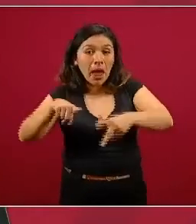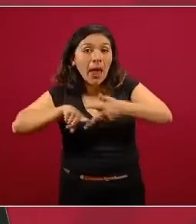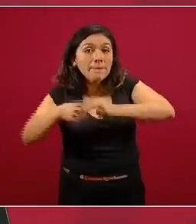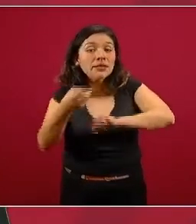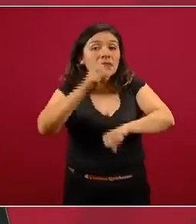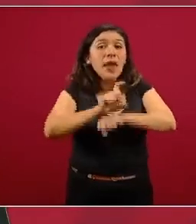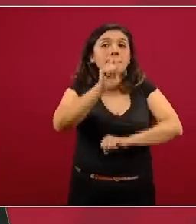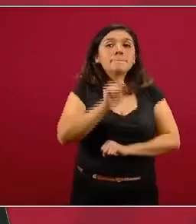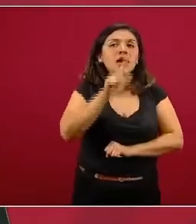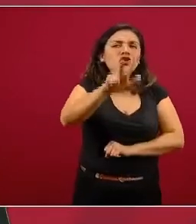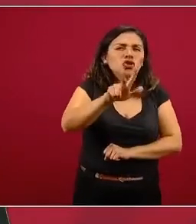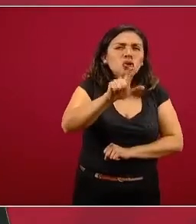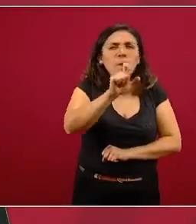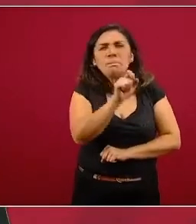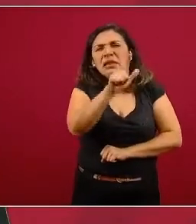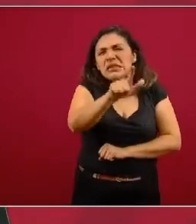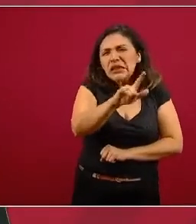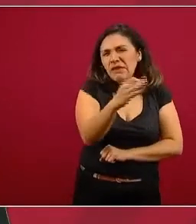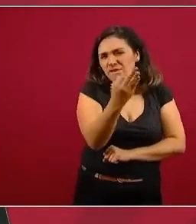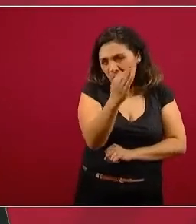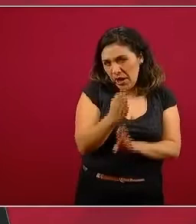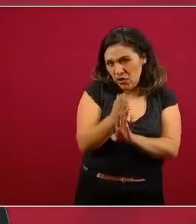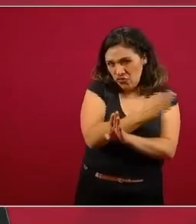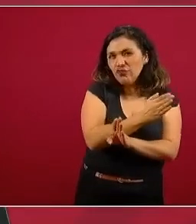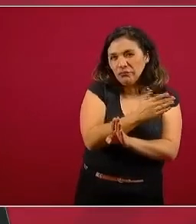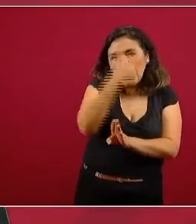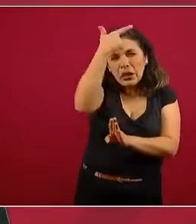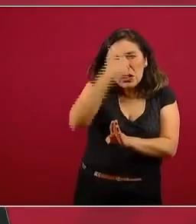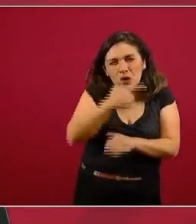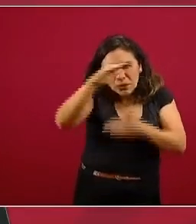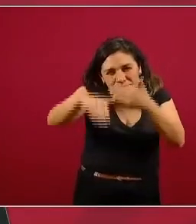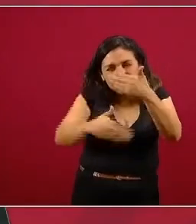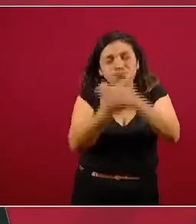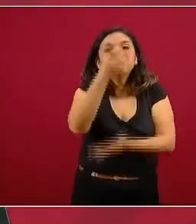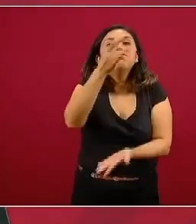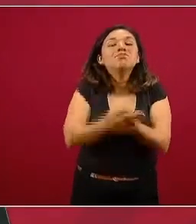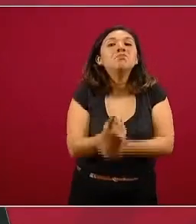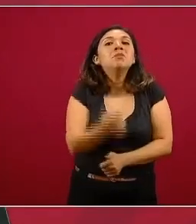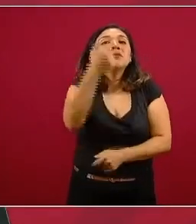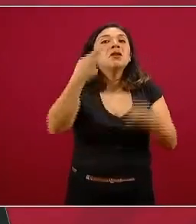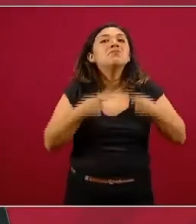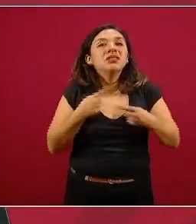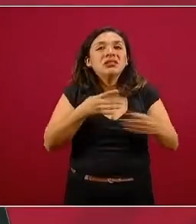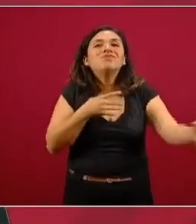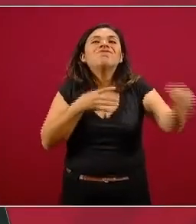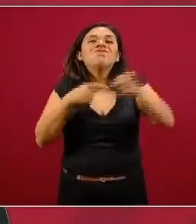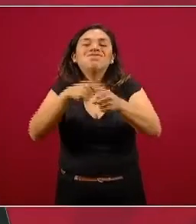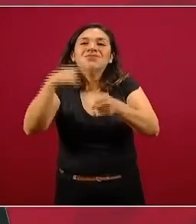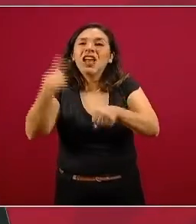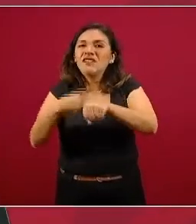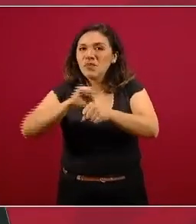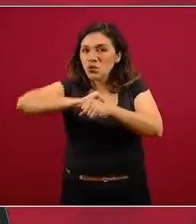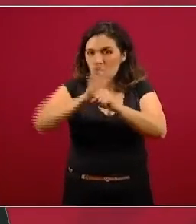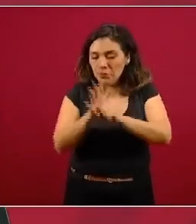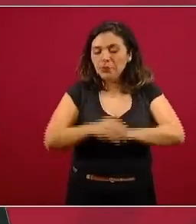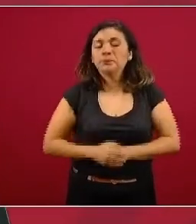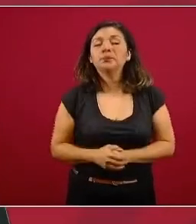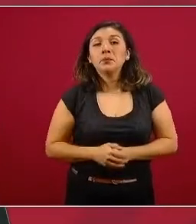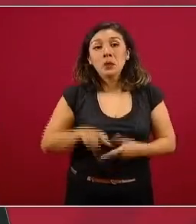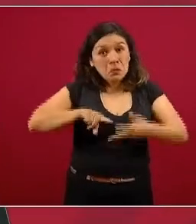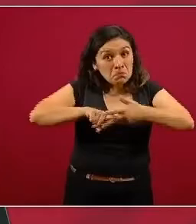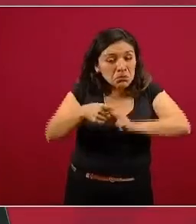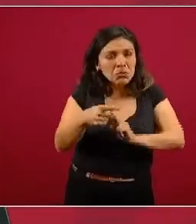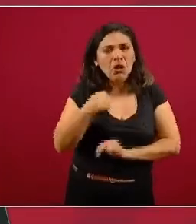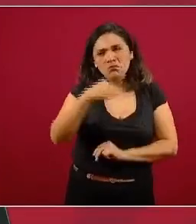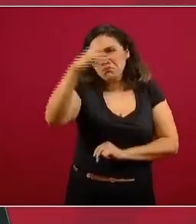febrero, o el 27, la noche del 27, cuando se detectó el primer caso, se confirmó en la madrugada del 28. Desde el inicio teníamos